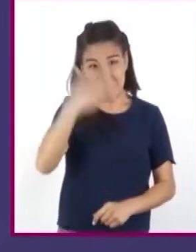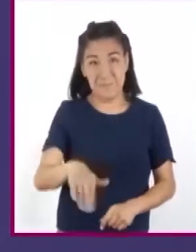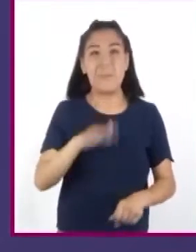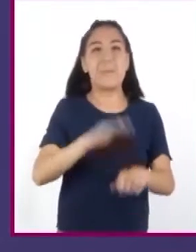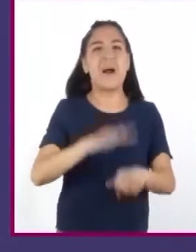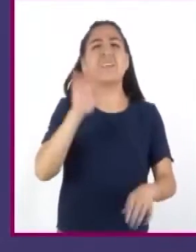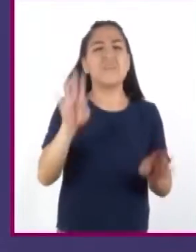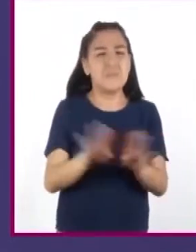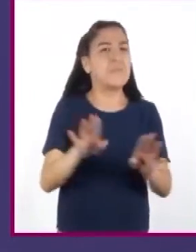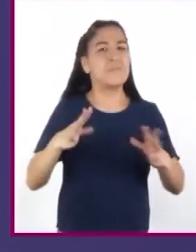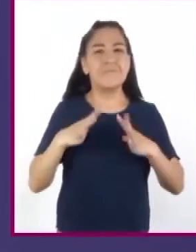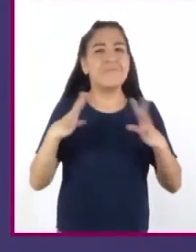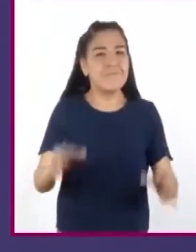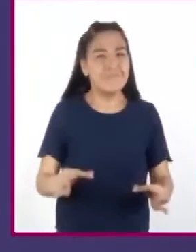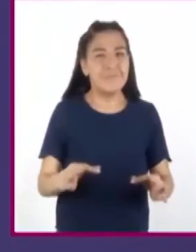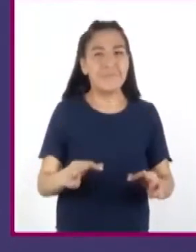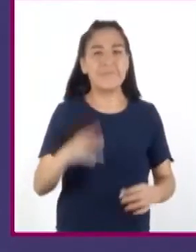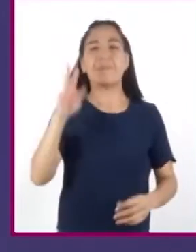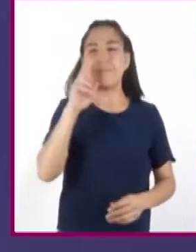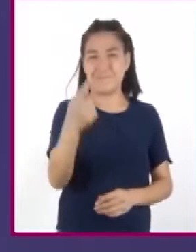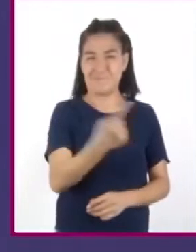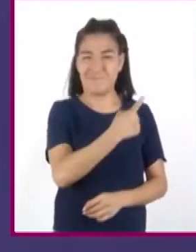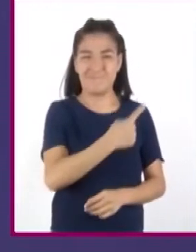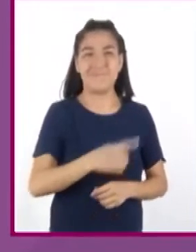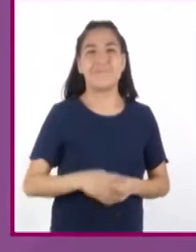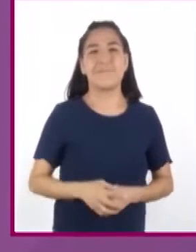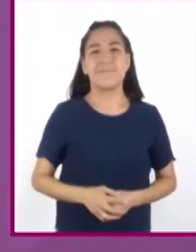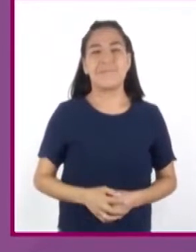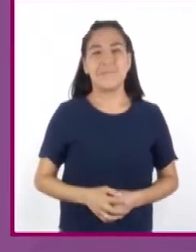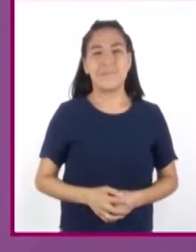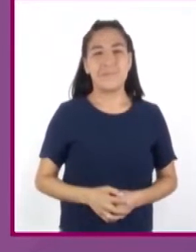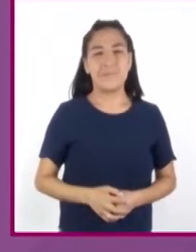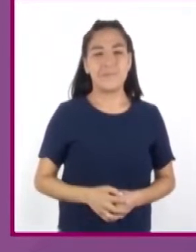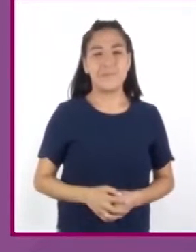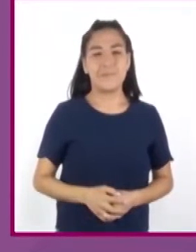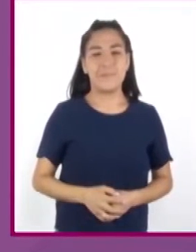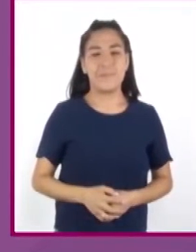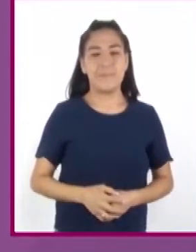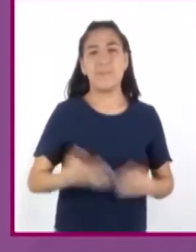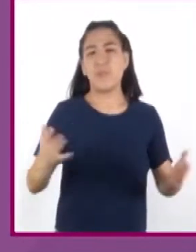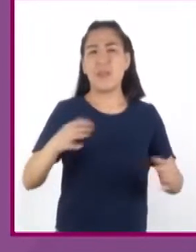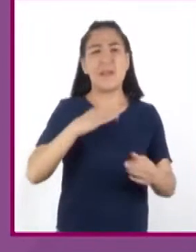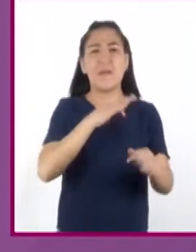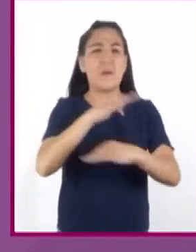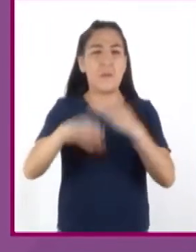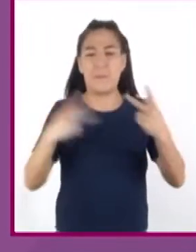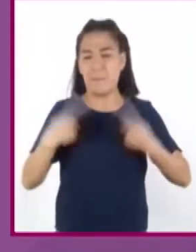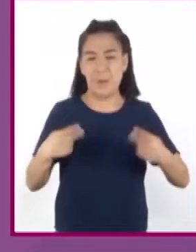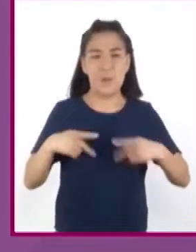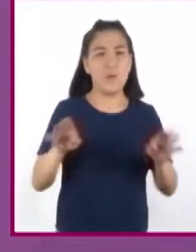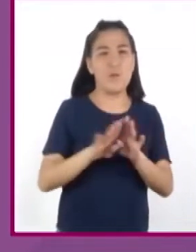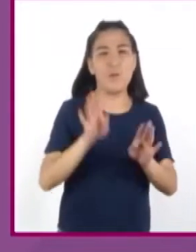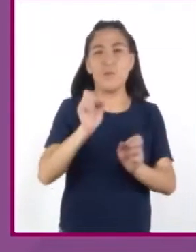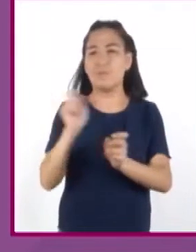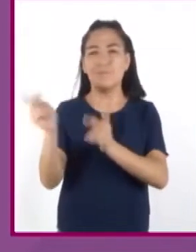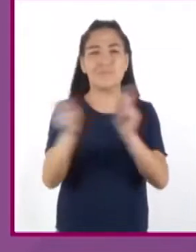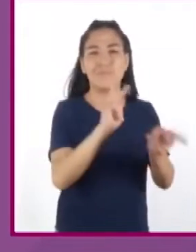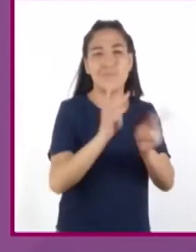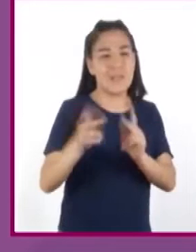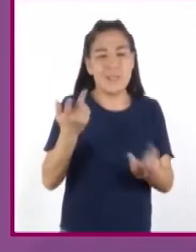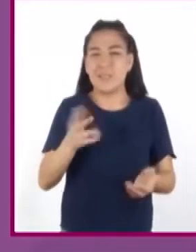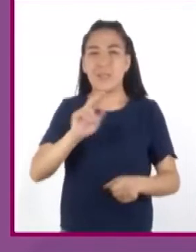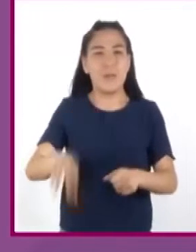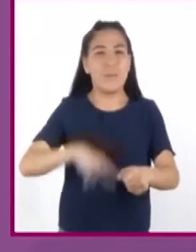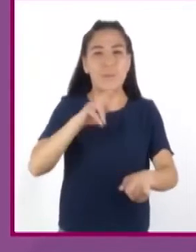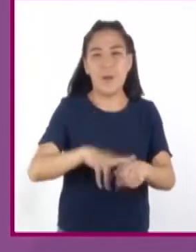sobre cómo se dio este proceso, veamos lo siguiente. Cualquier hablante siempre tiene la necesidad de nombrar su realidad e